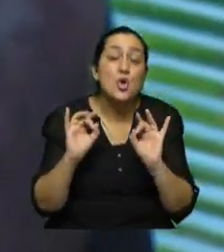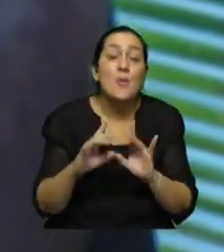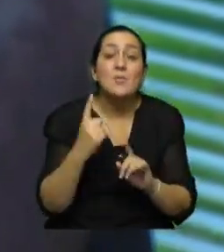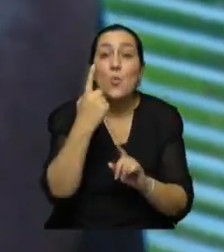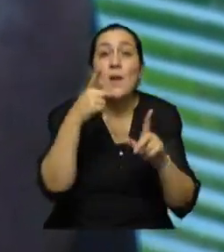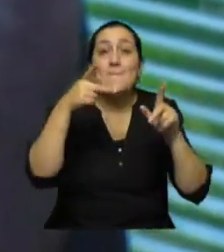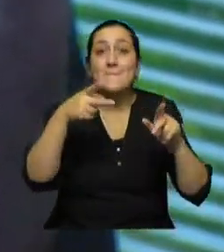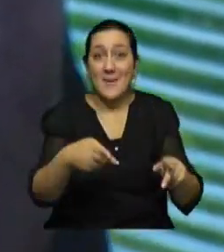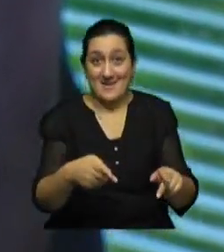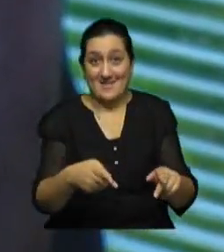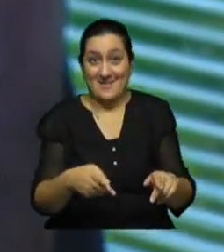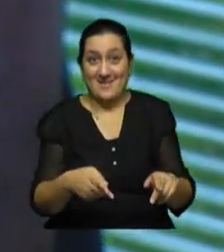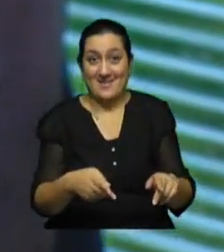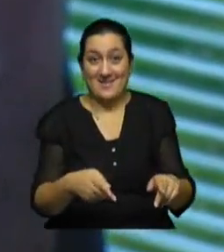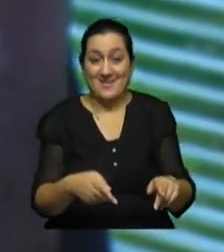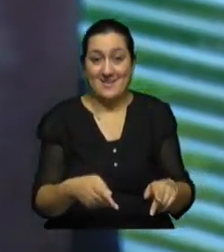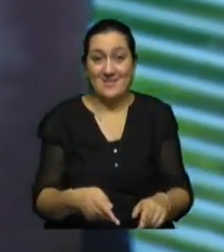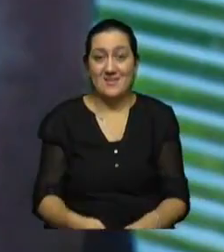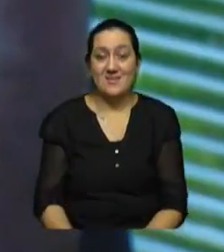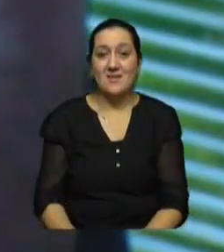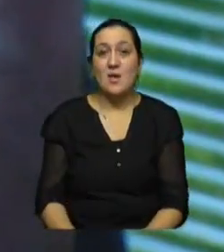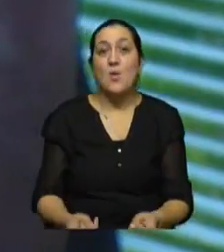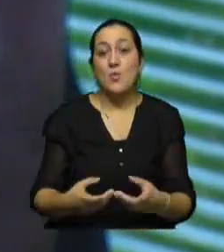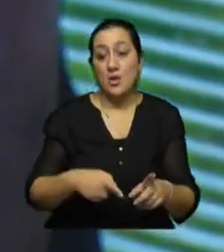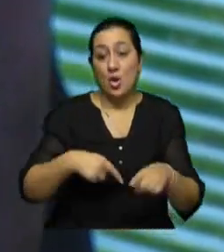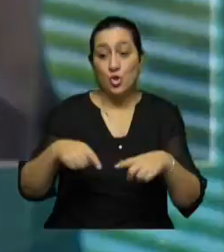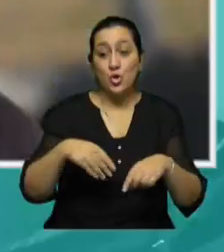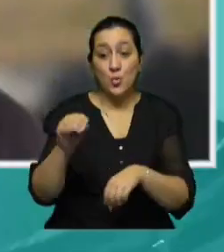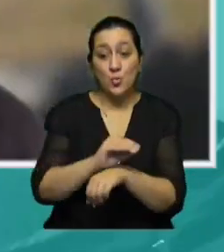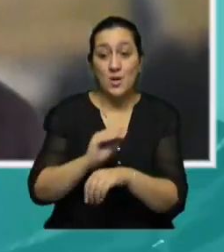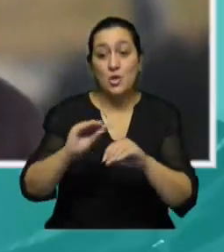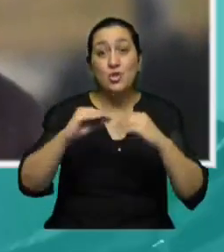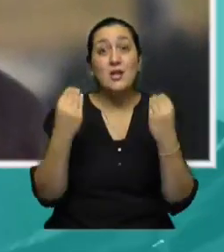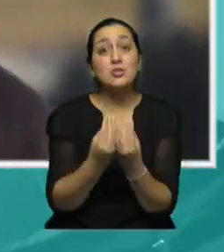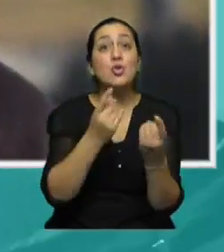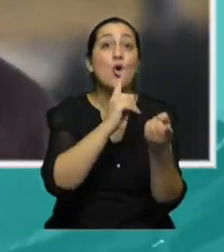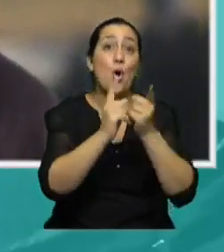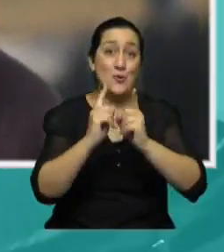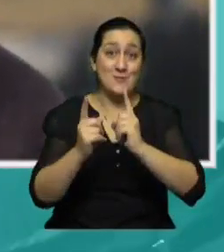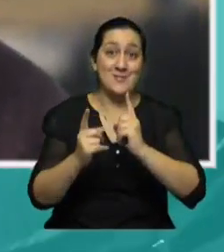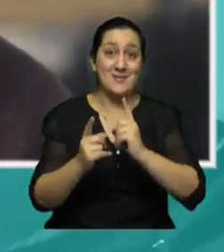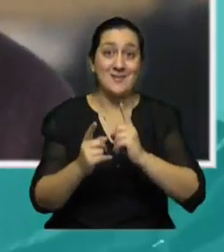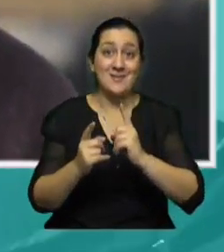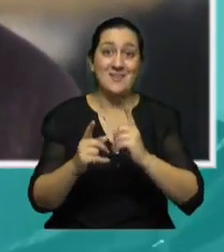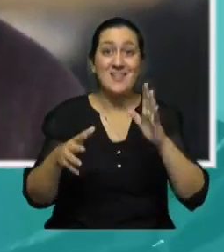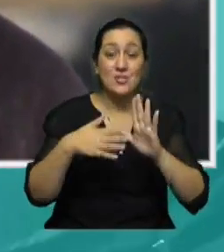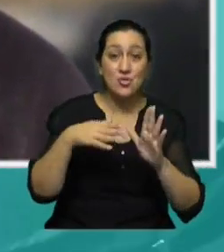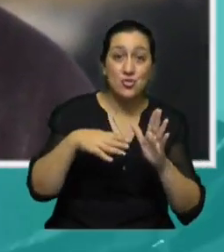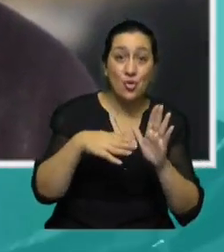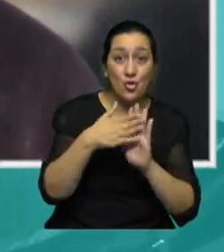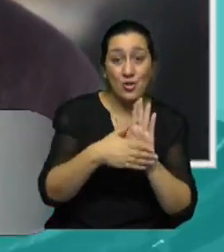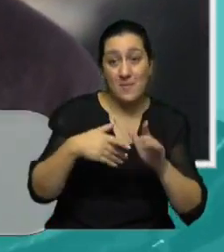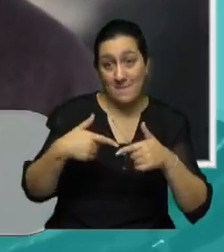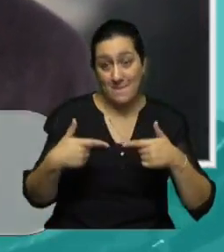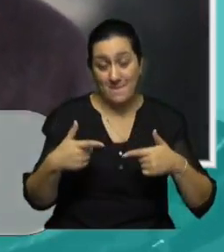pequeña parte, una gran, pero solo una pequeña, porque los gestores culturales, que son 11, y están en todo el territorio, hacen